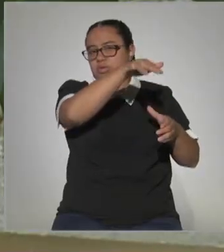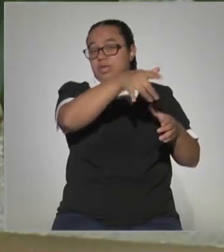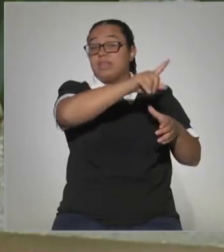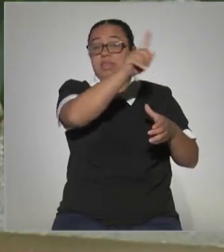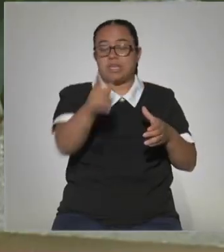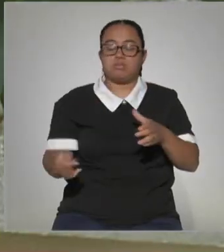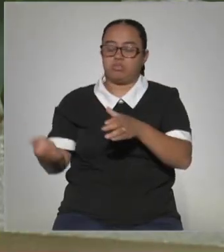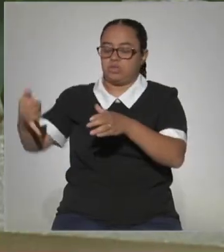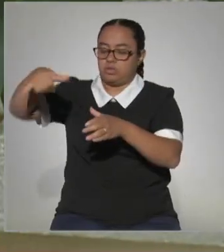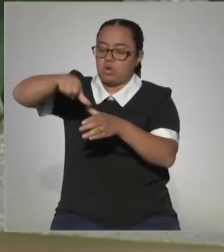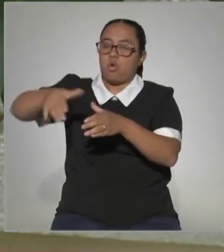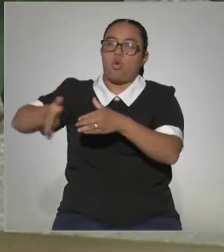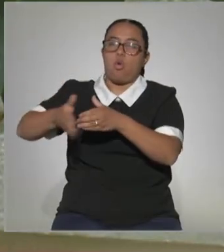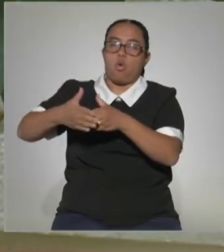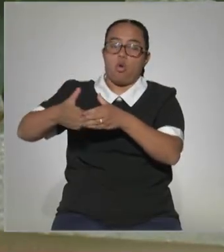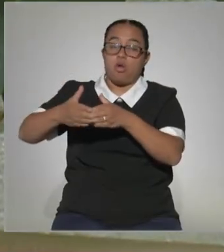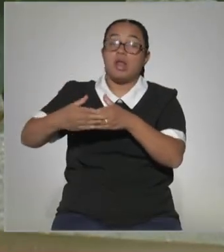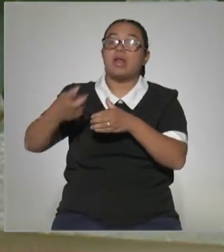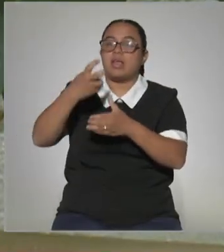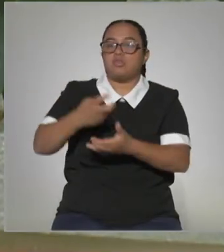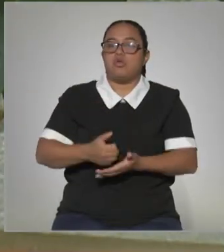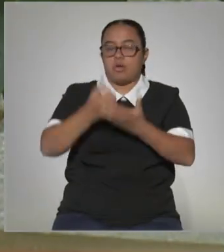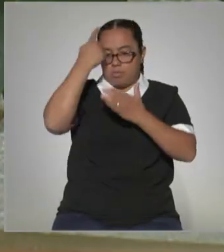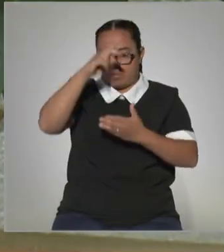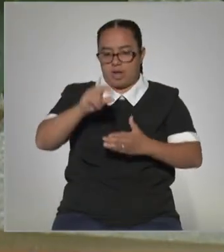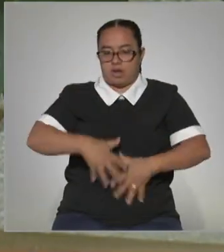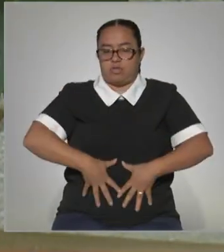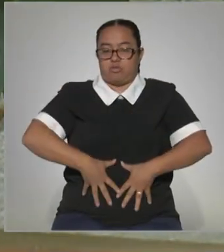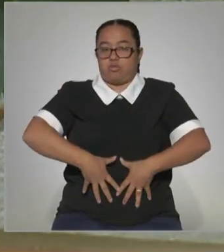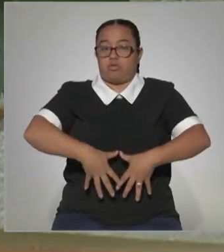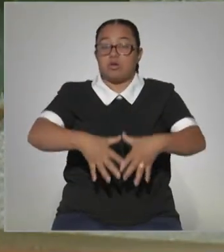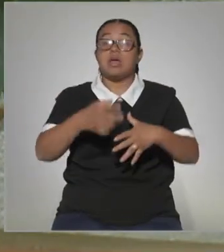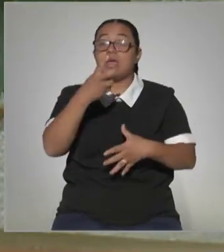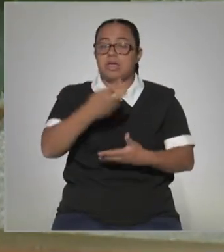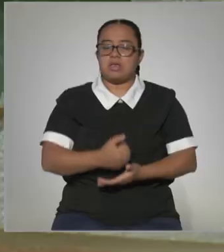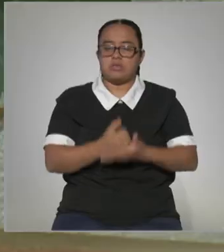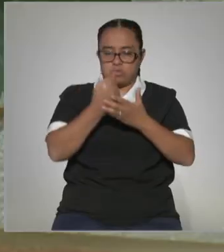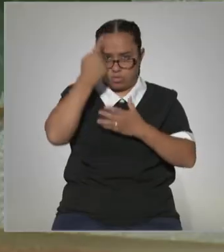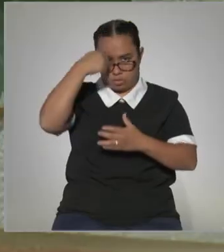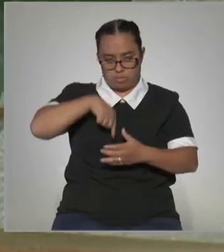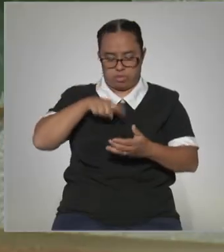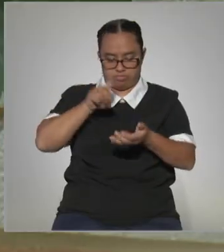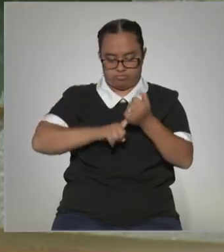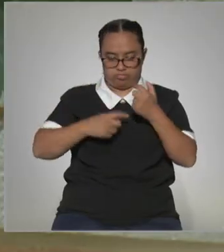inflamación. Entonces, esos son alimentos muy importantes a consumir para el sistema nervioso.